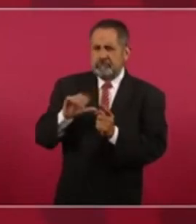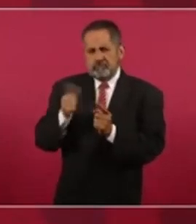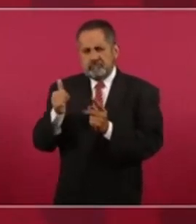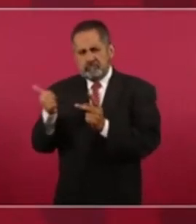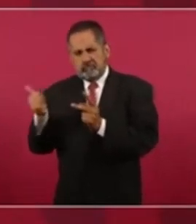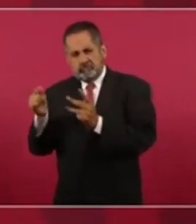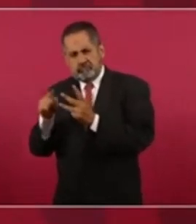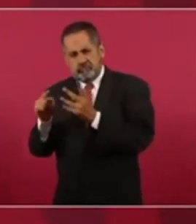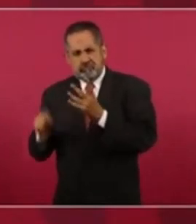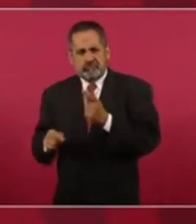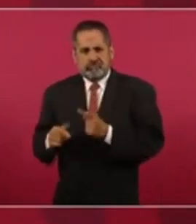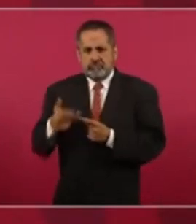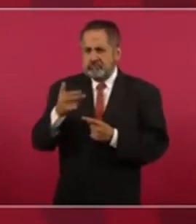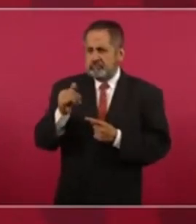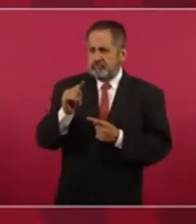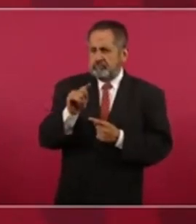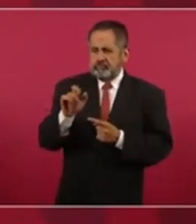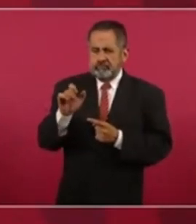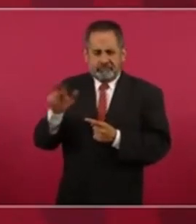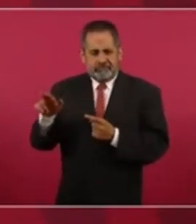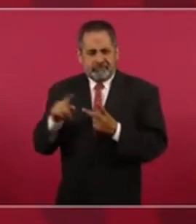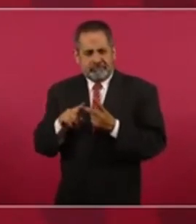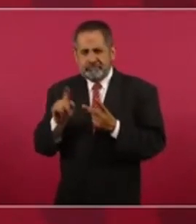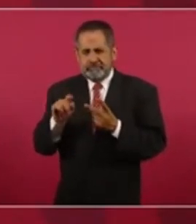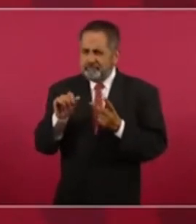o Hitler